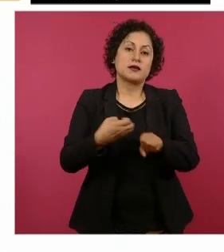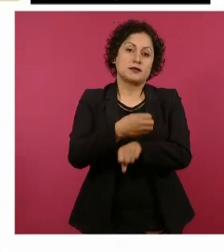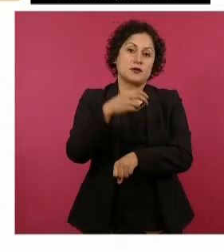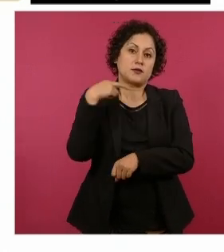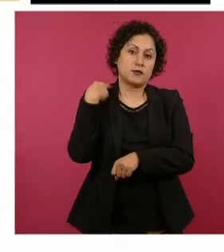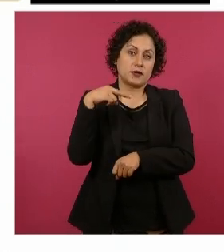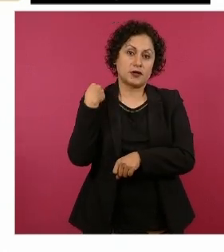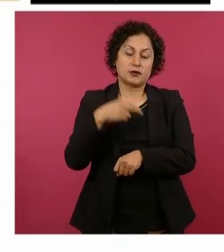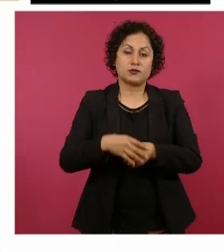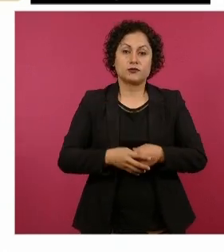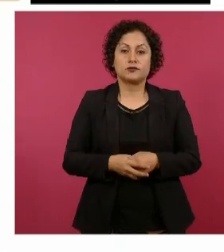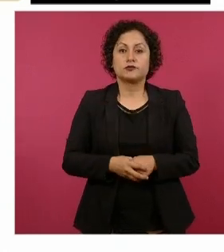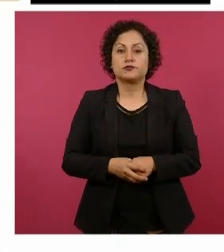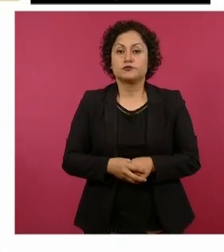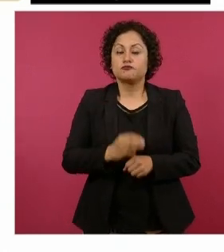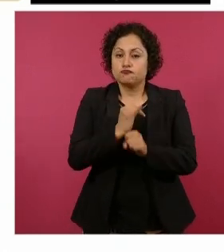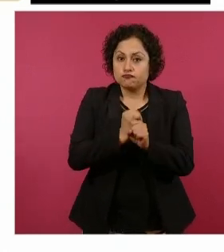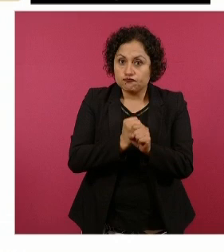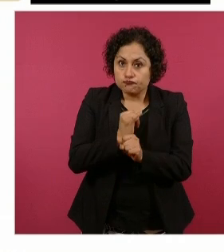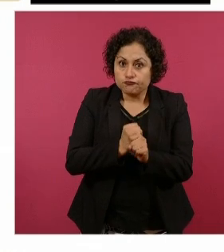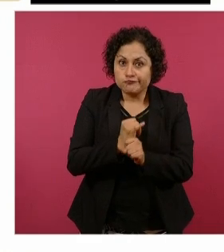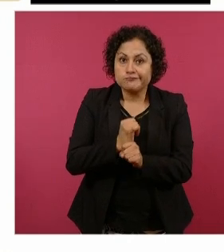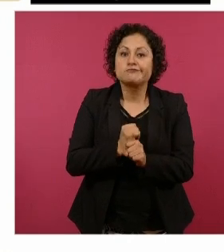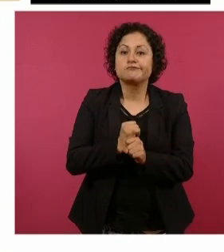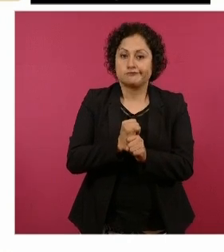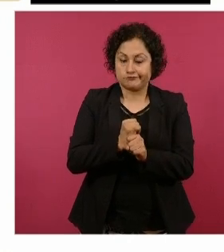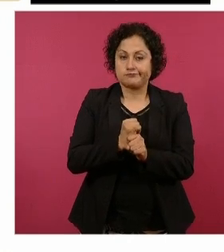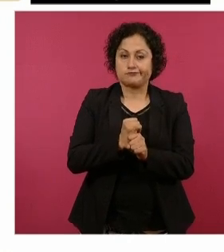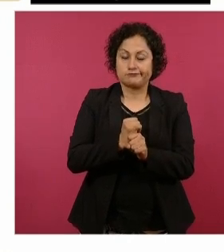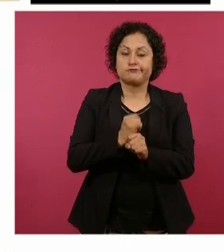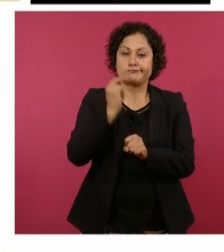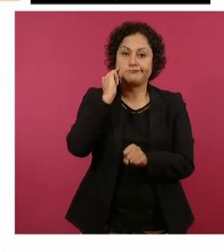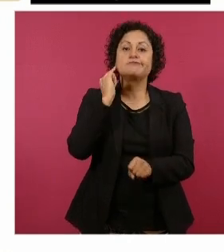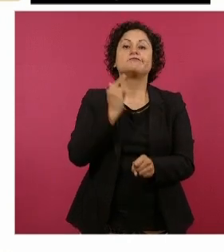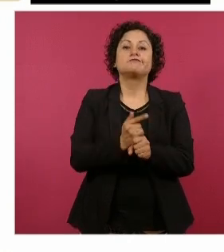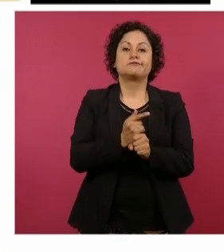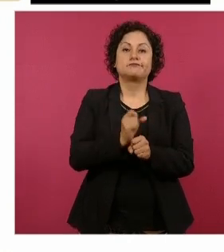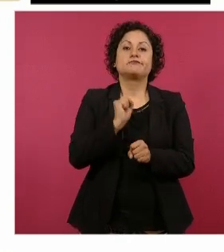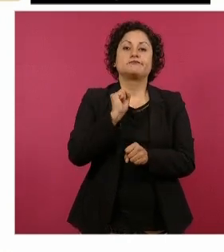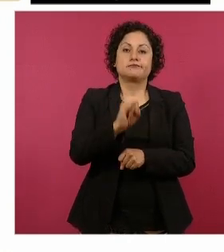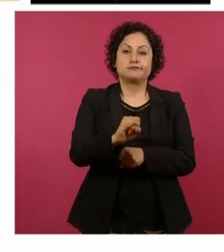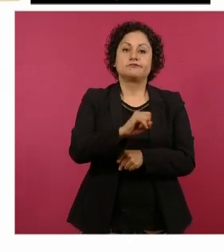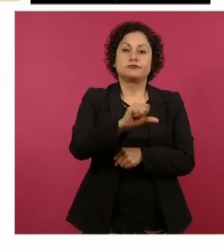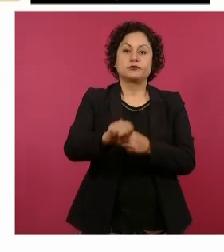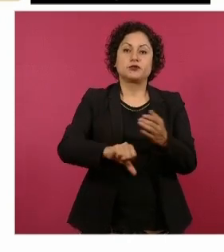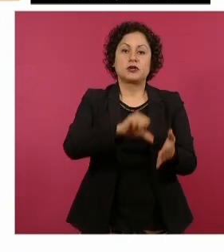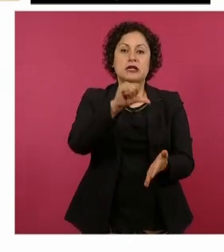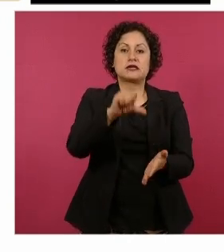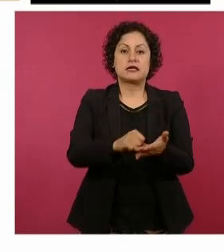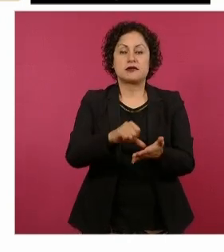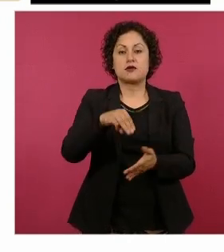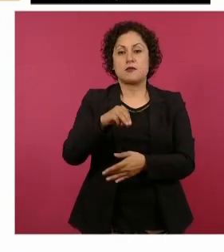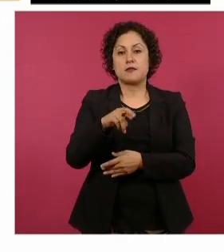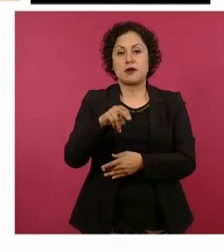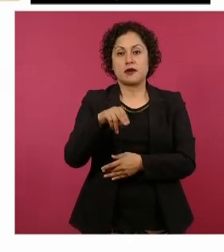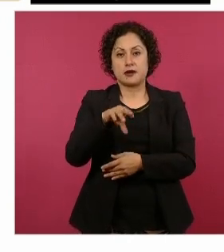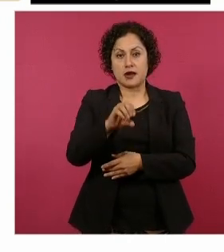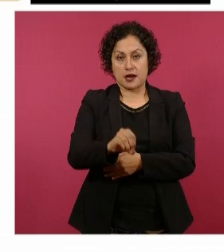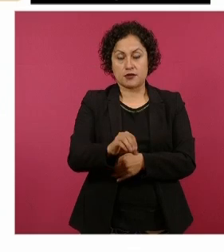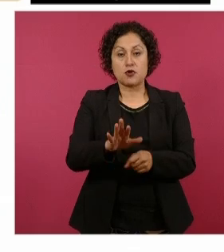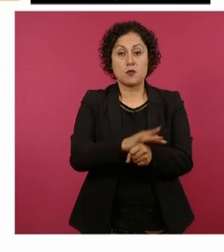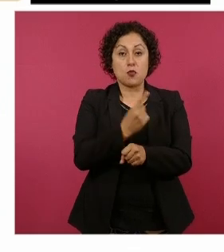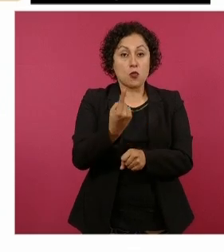con las investigaciones, los hechos ocurrieron, como mencioné, en la colonia centro del municipio de Mariano Escobedo, cuando el hoy